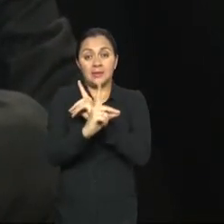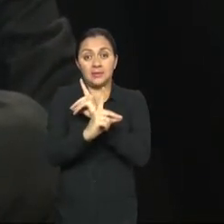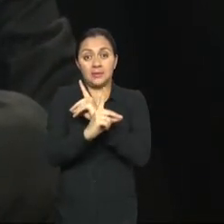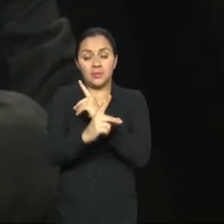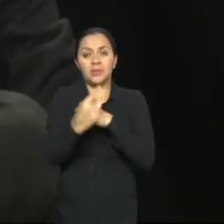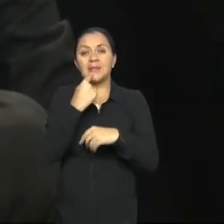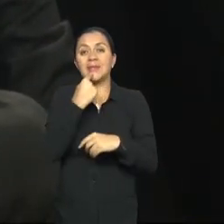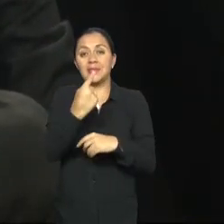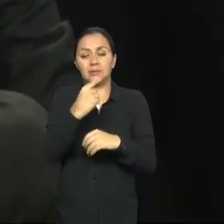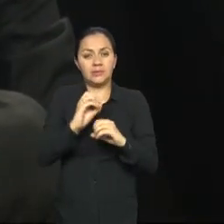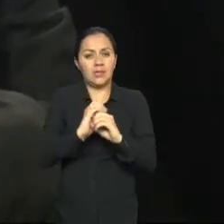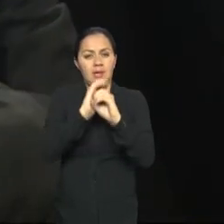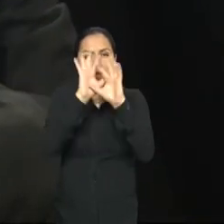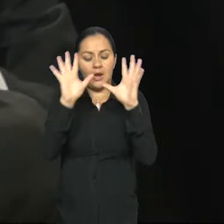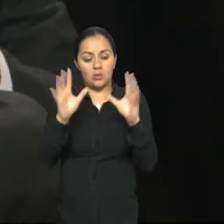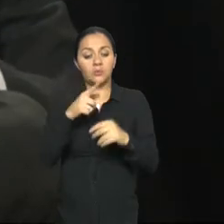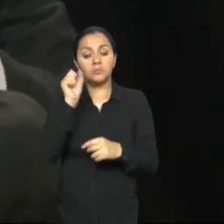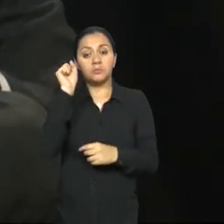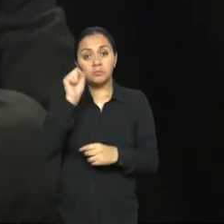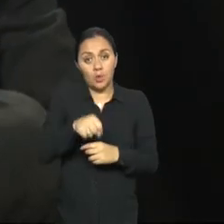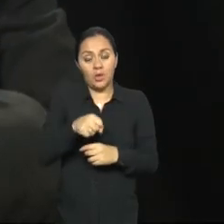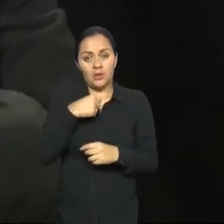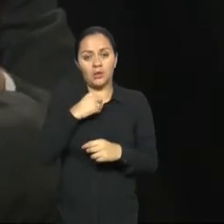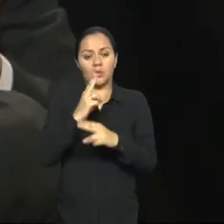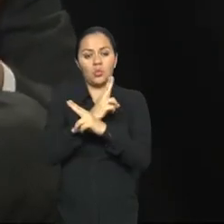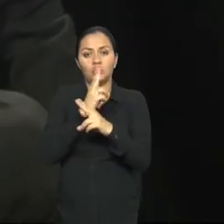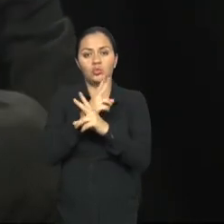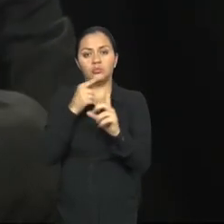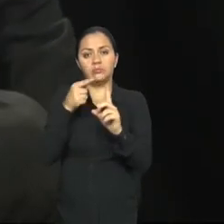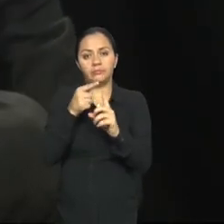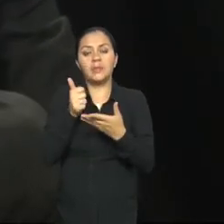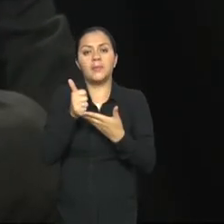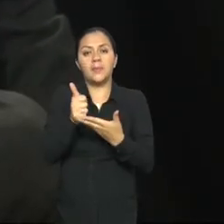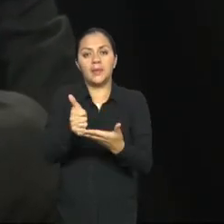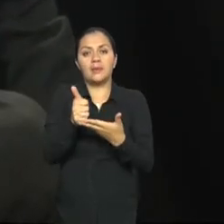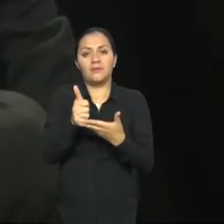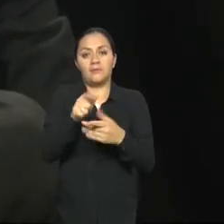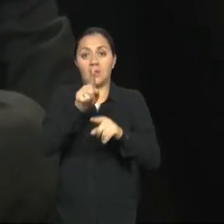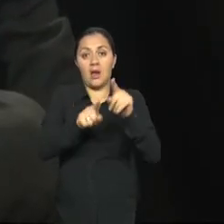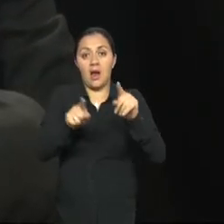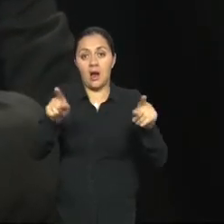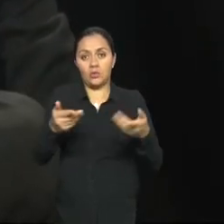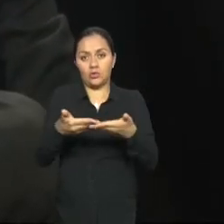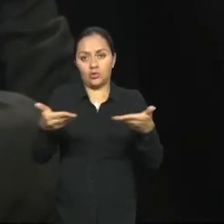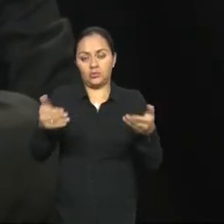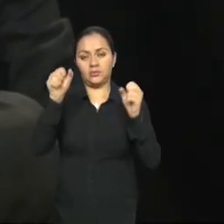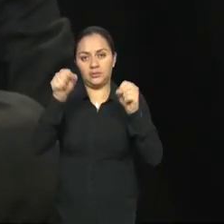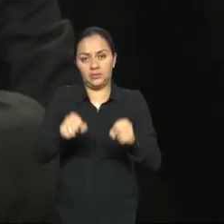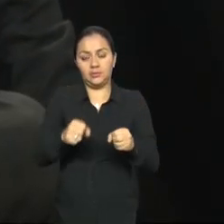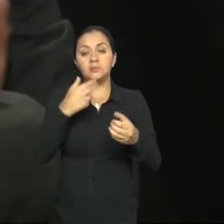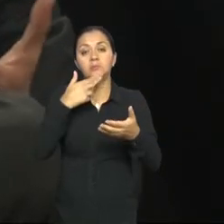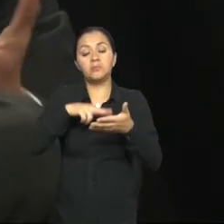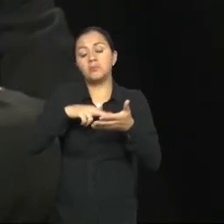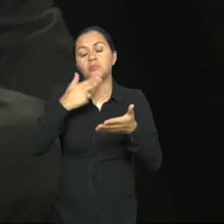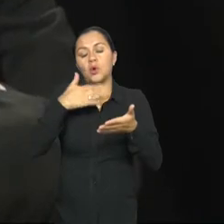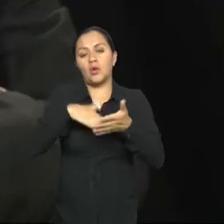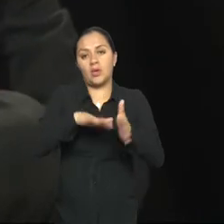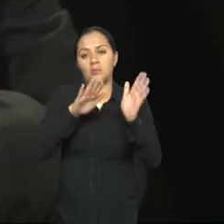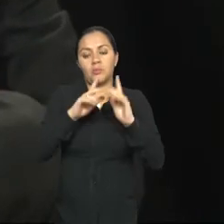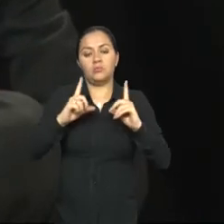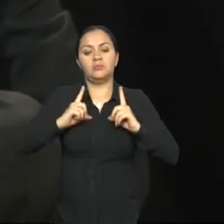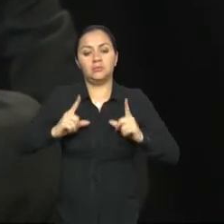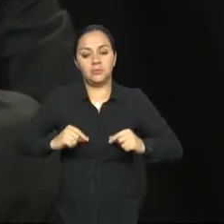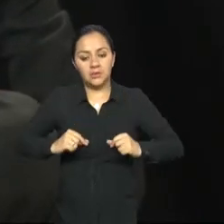habla que tienes, puedes tener, hacer uso y beneficio de ciertos consumos, ¿no es cierto? Entonces, habla de 10 factores como